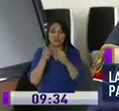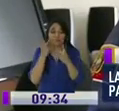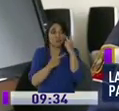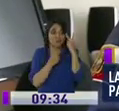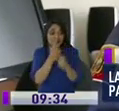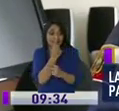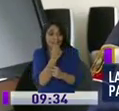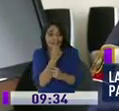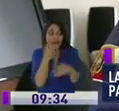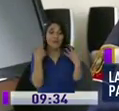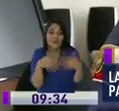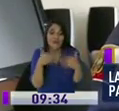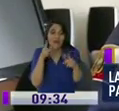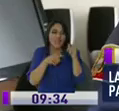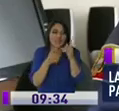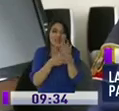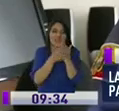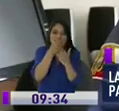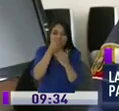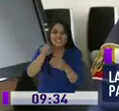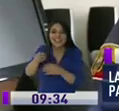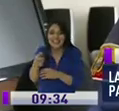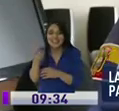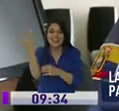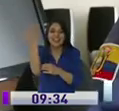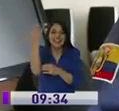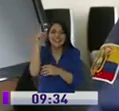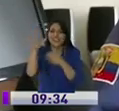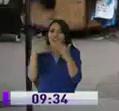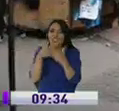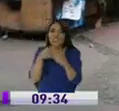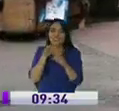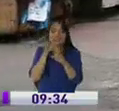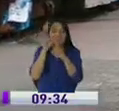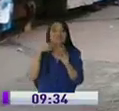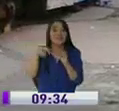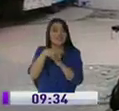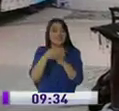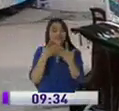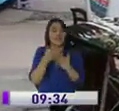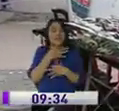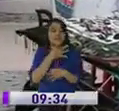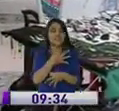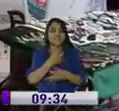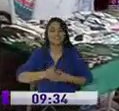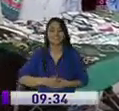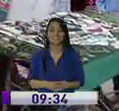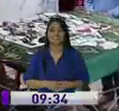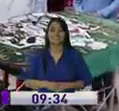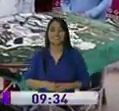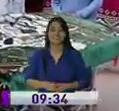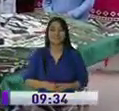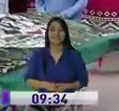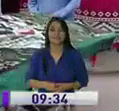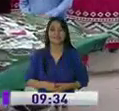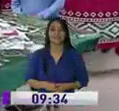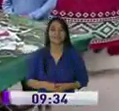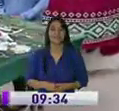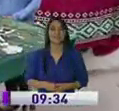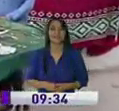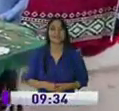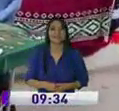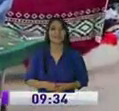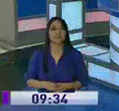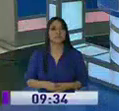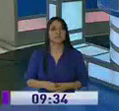canales de revistas especializados en turismo. Con un trabajo periodístico de Washington Benalcázar, informó Roberto